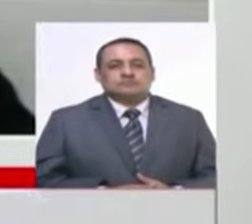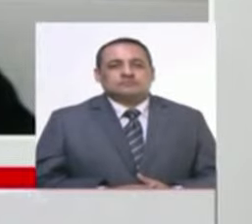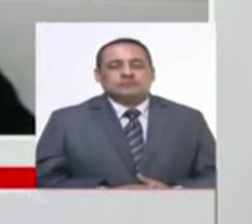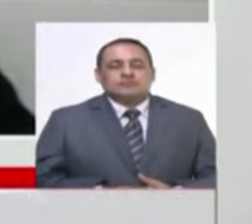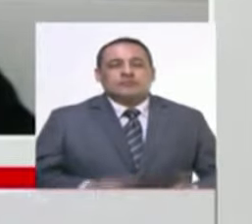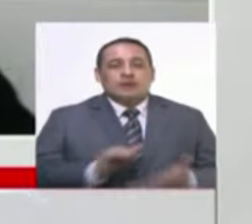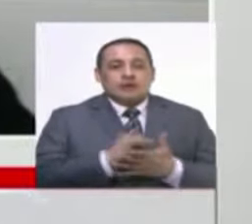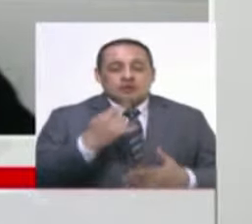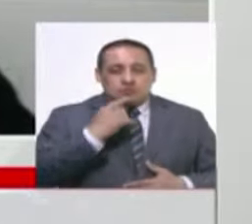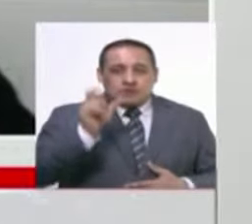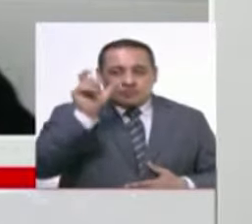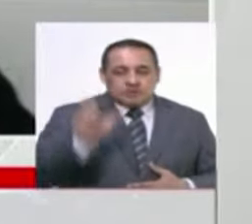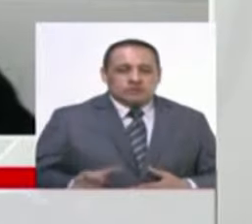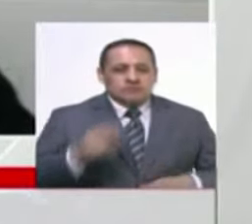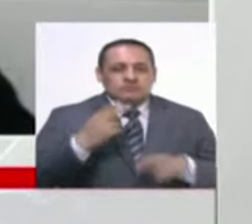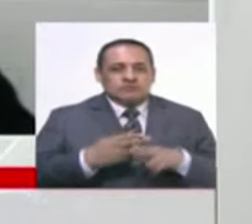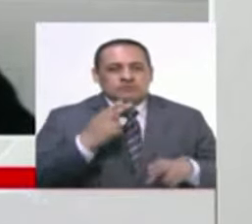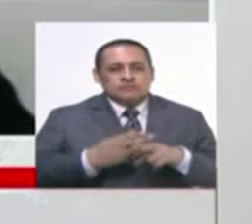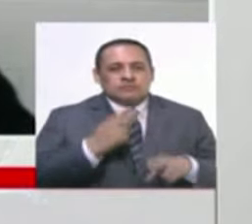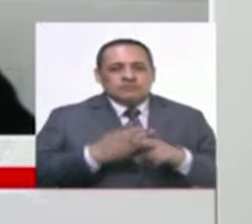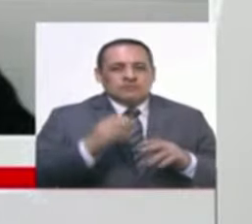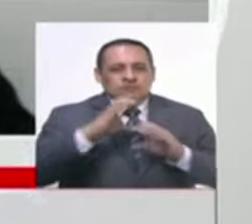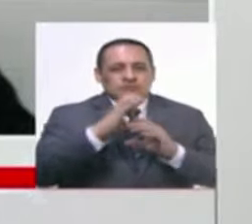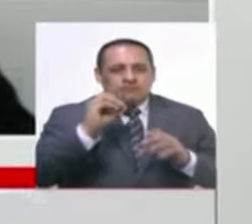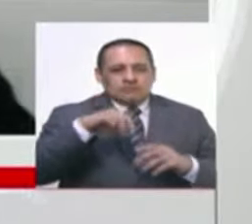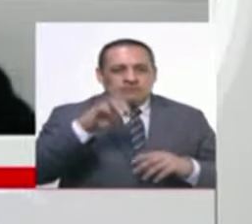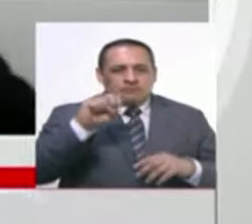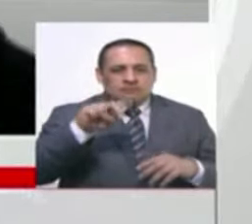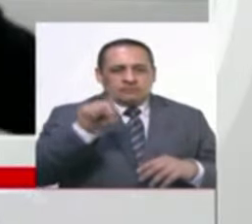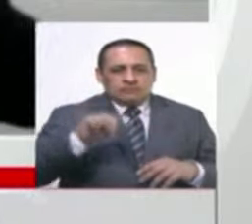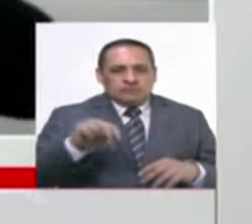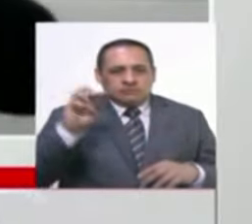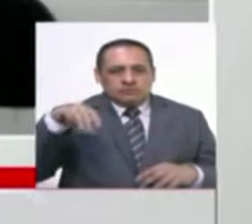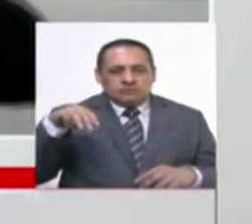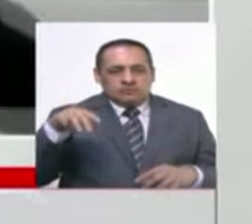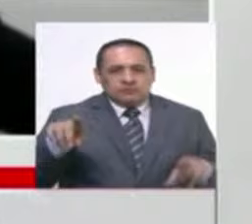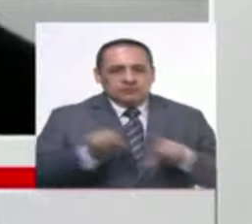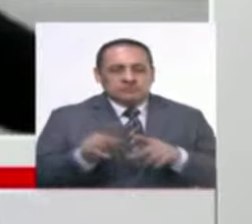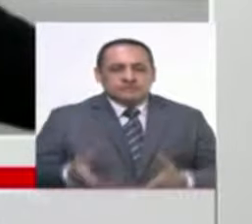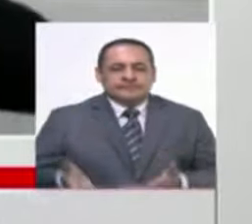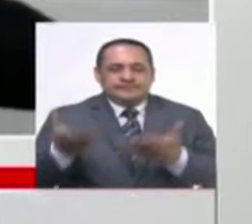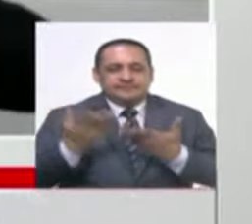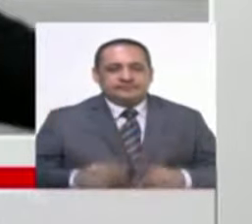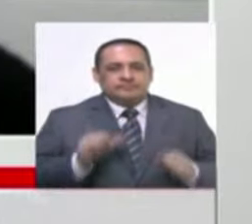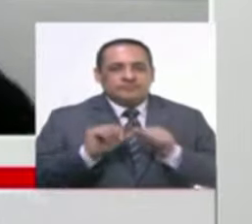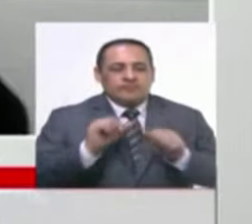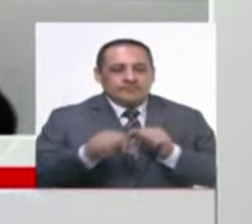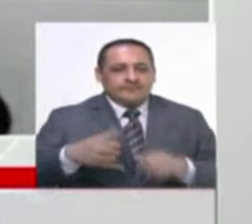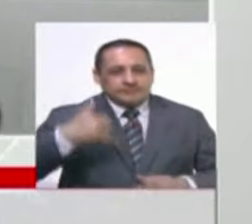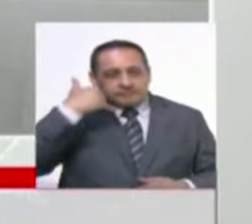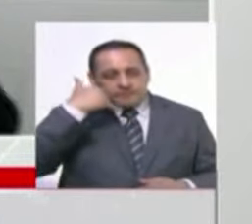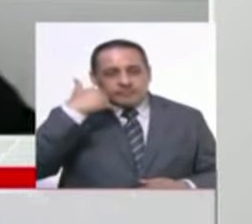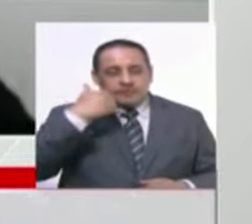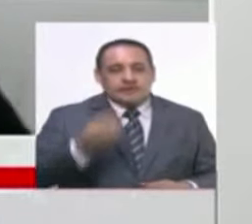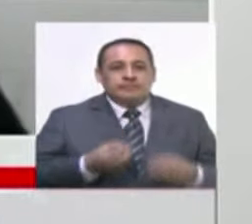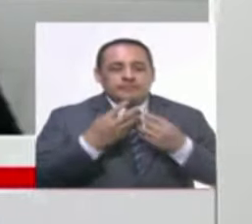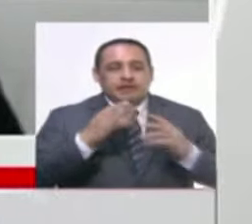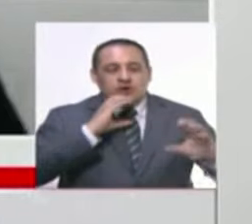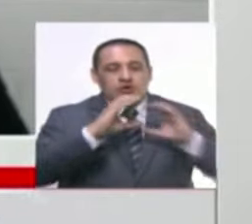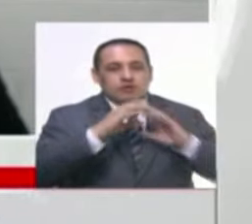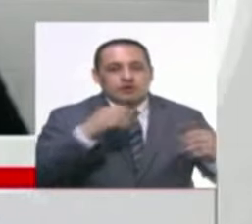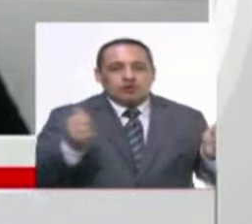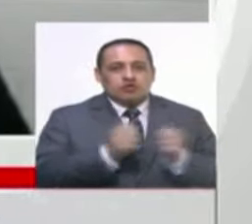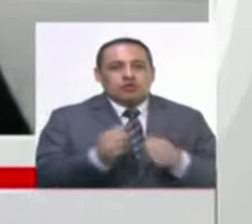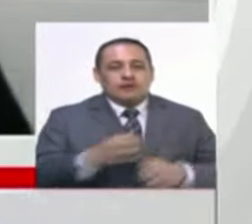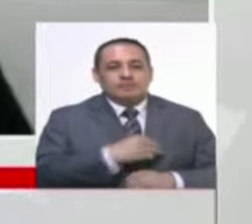que una persona de nombre Gómez M. le entregó un número de celular para que se comunicara